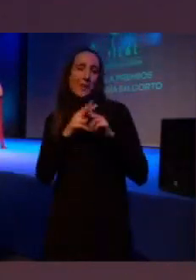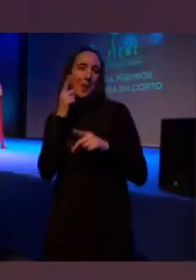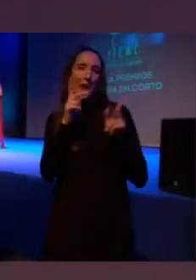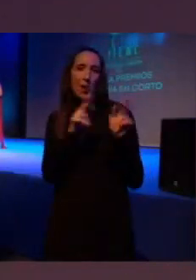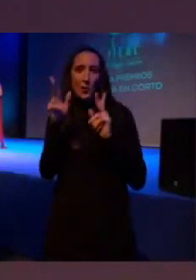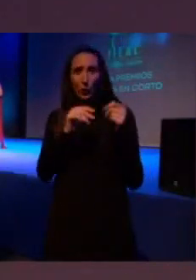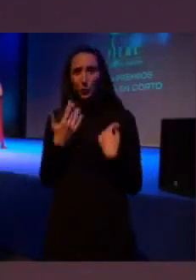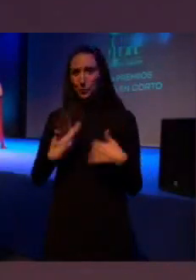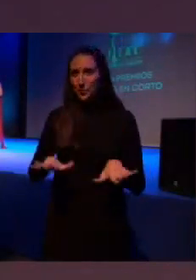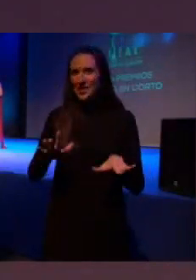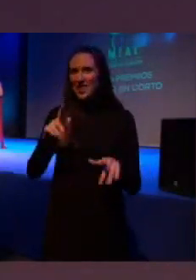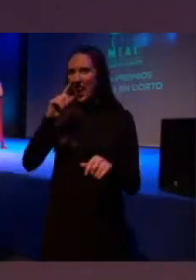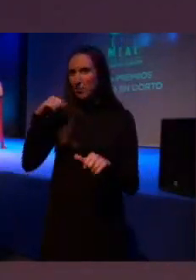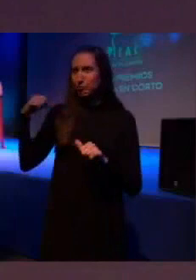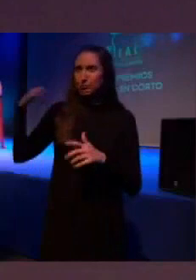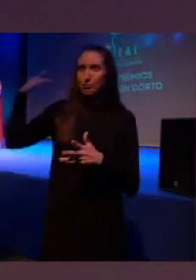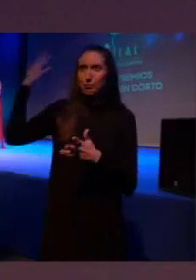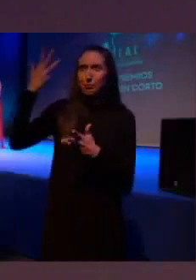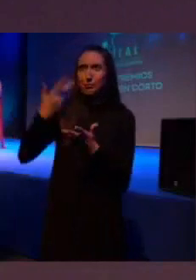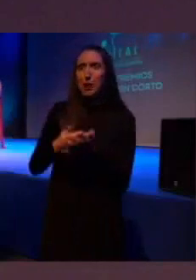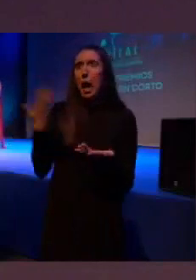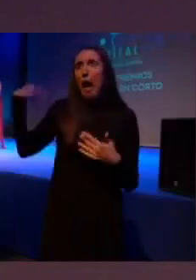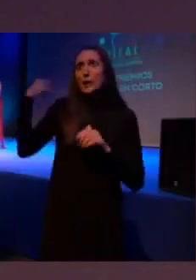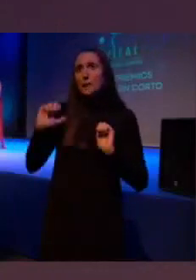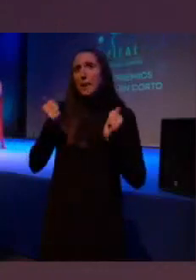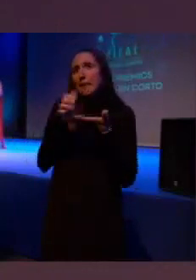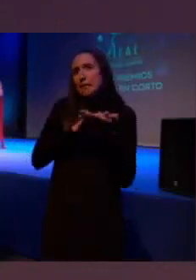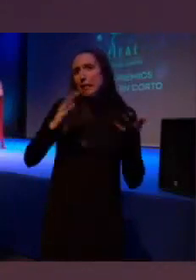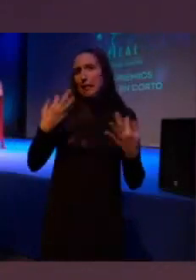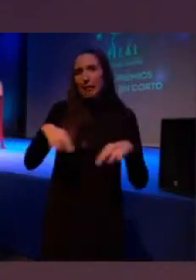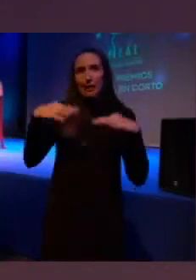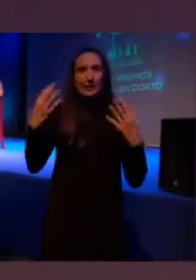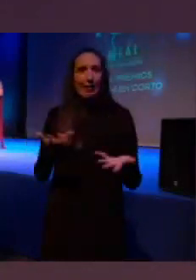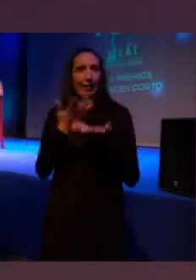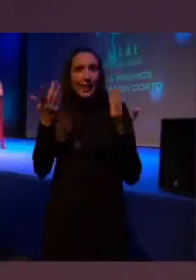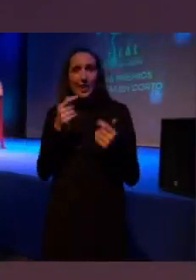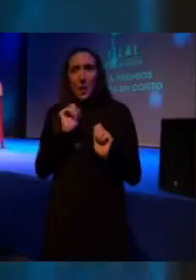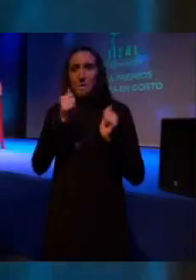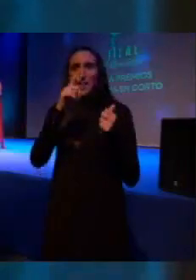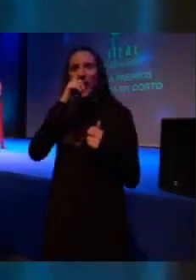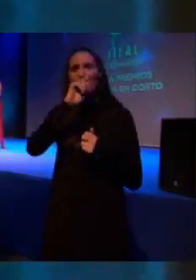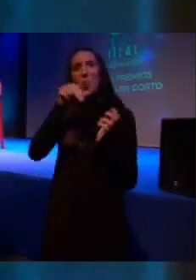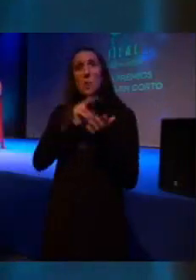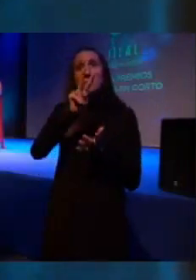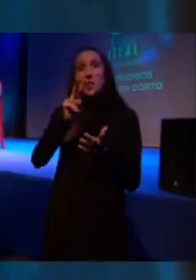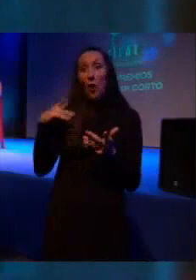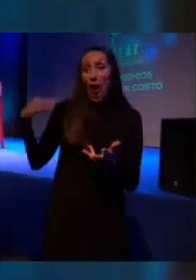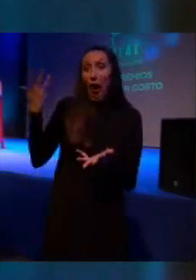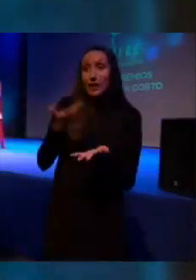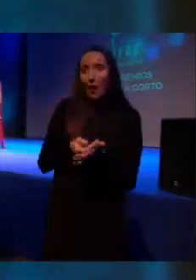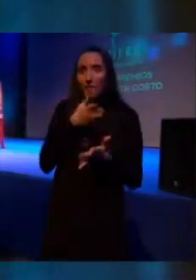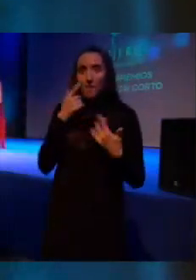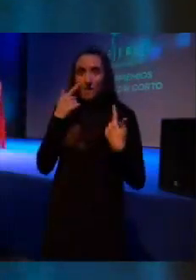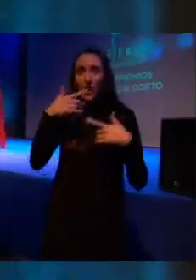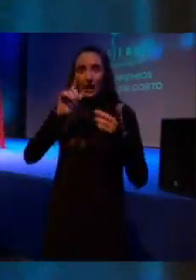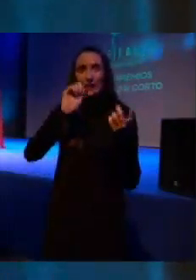llovido desde que este festival era algo humilde y empezó siendo un festival de cortos allá por el 2002? Y fijaos en lo que se ha